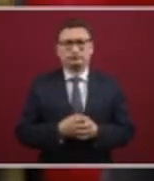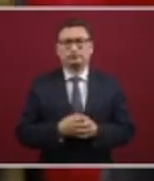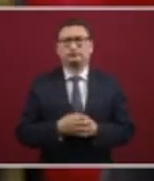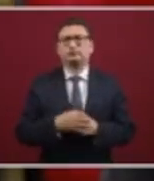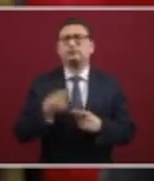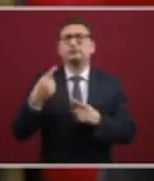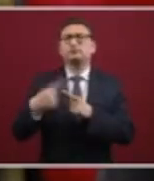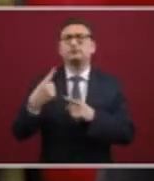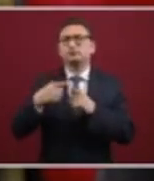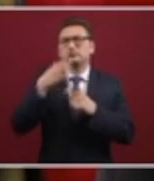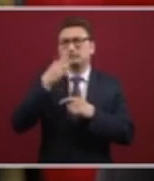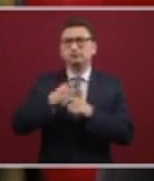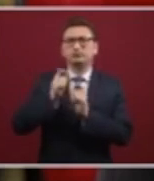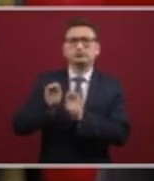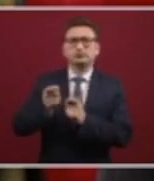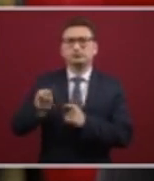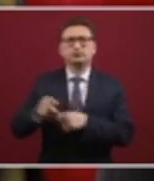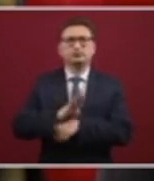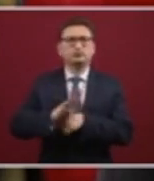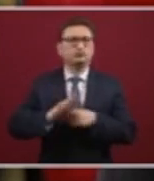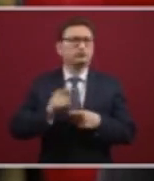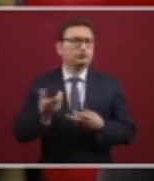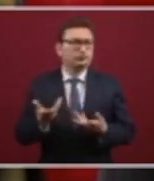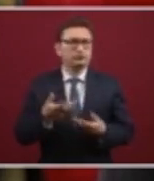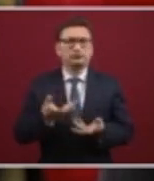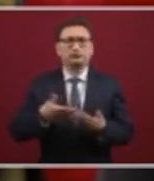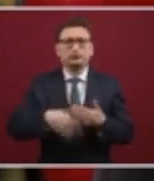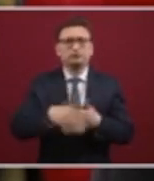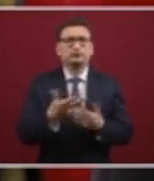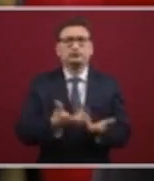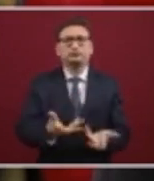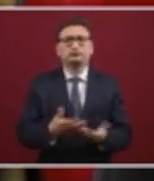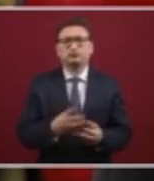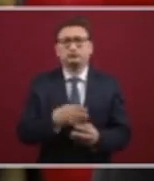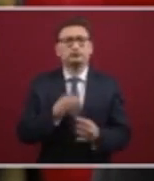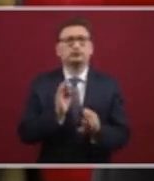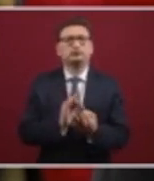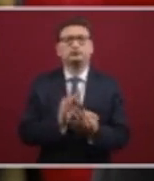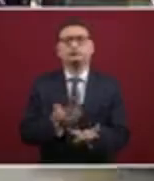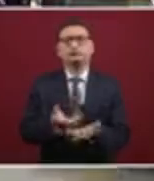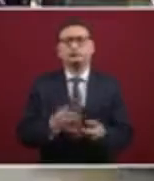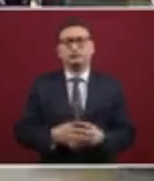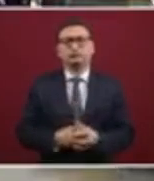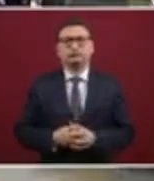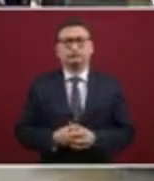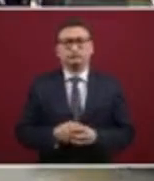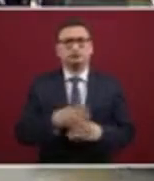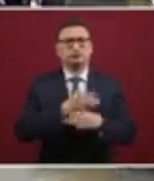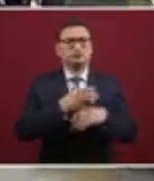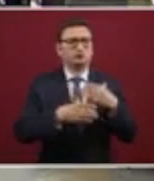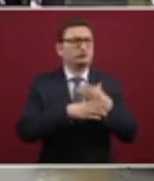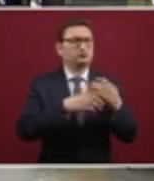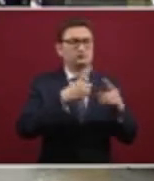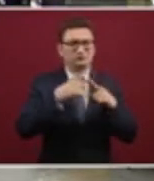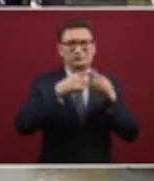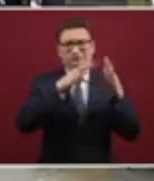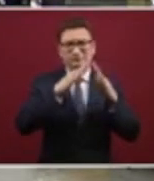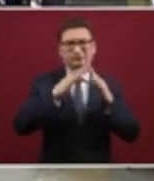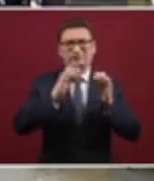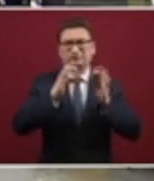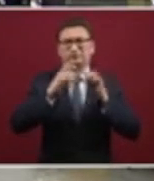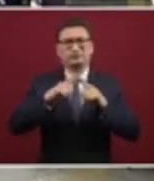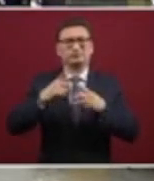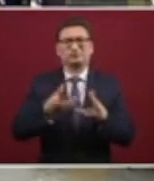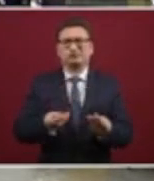son los beneficiados? ¿Y qué se va a hacer en lo inmediato, verdad? Con todas esas propiedades, son muchísimas y son